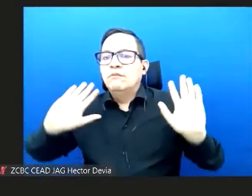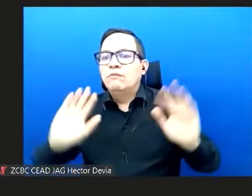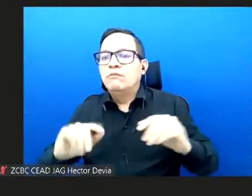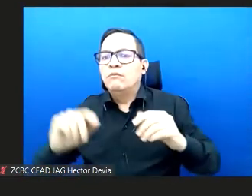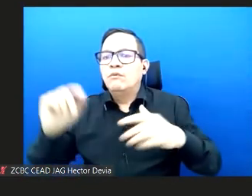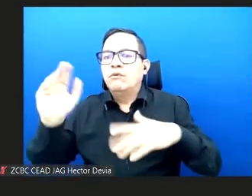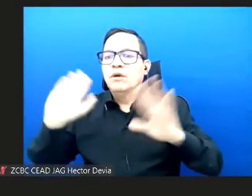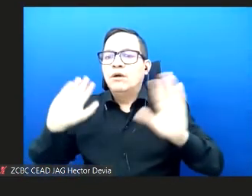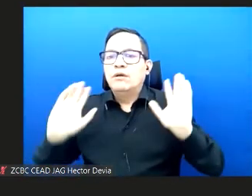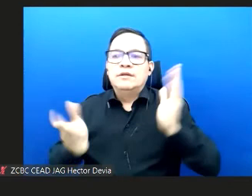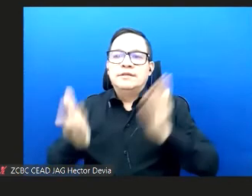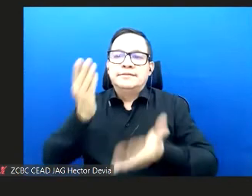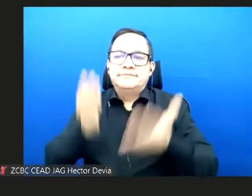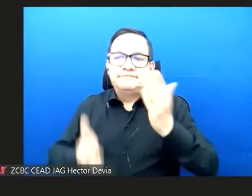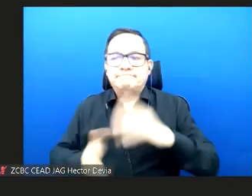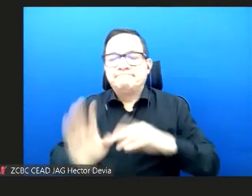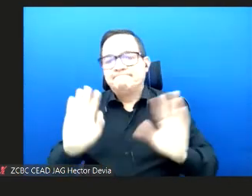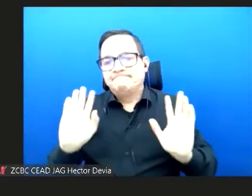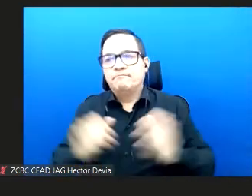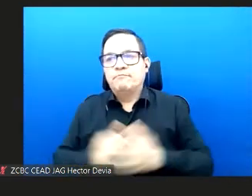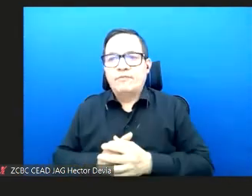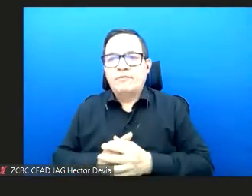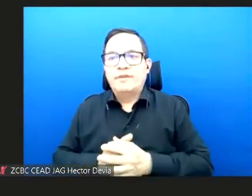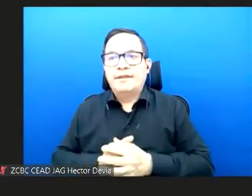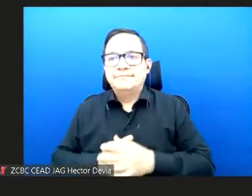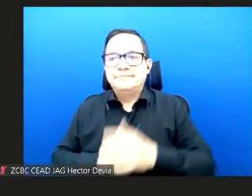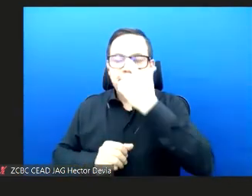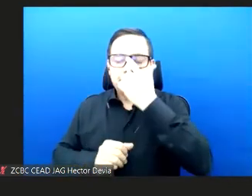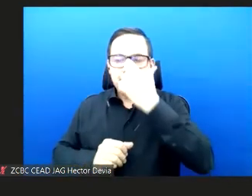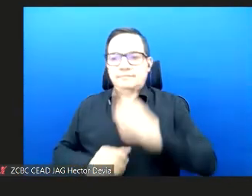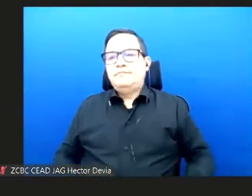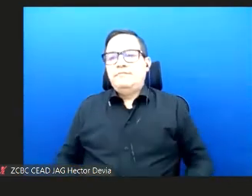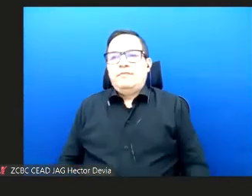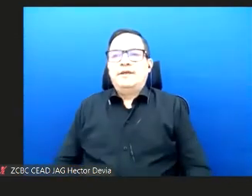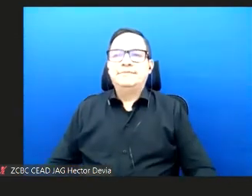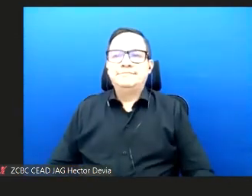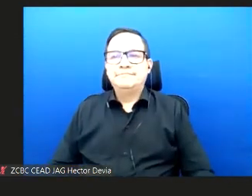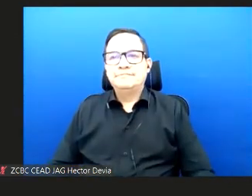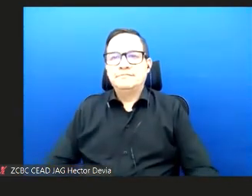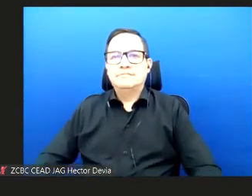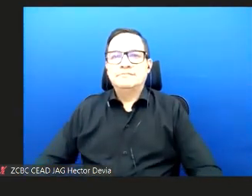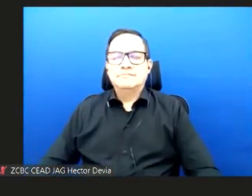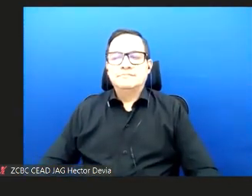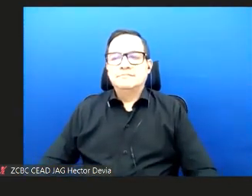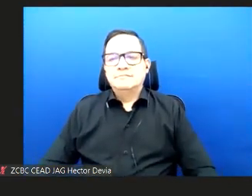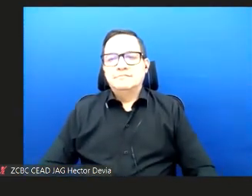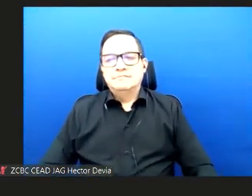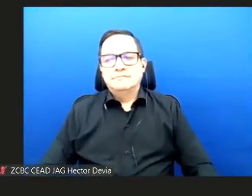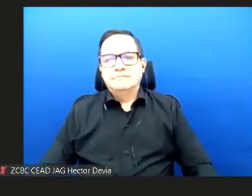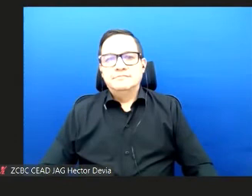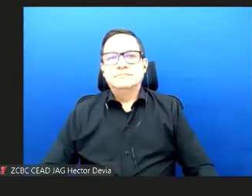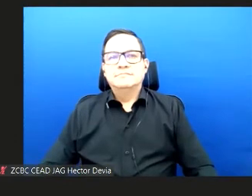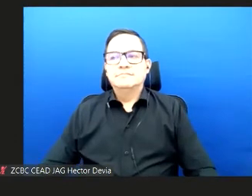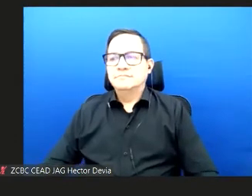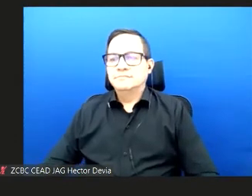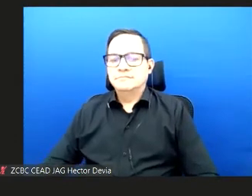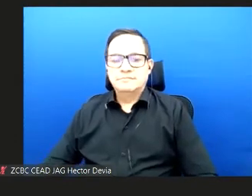1, 7, 5, 3, 9. ¿Sí? Básicamente, esa sería la diferencia